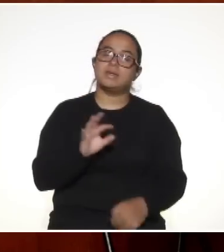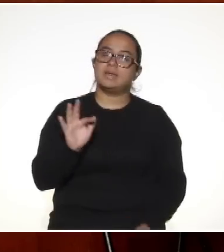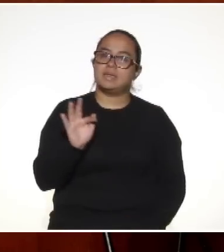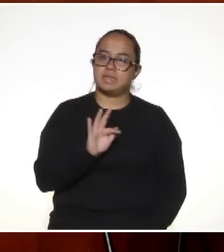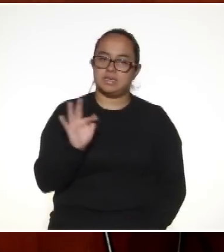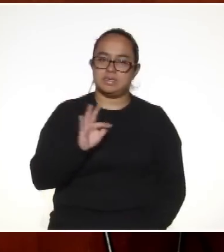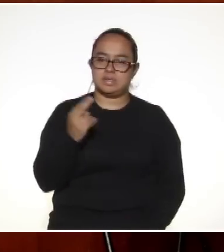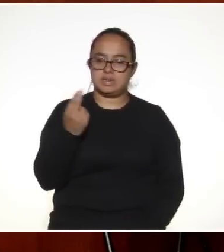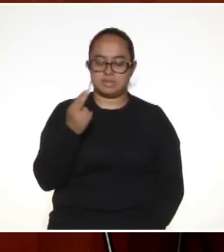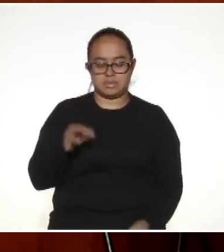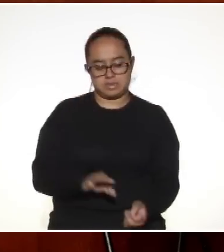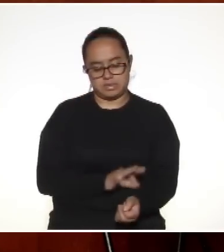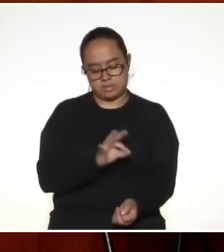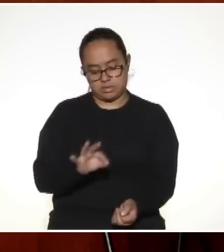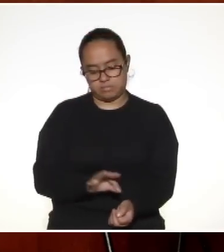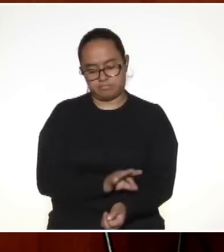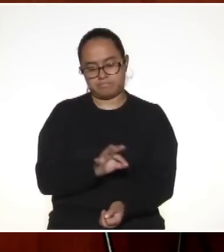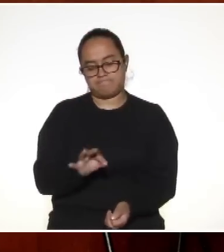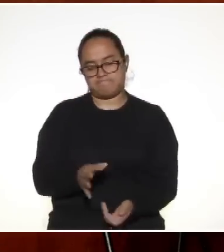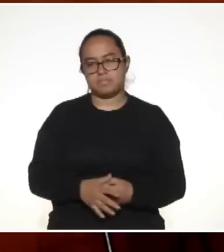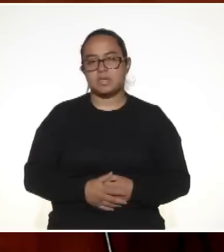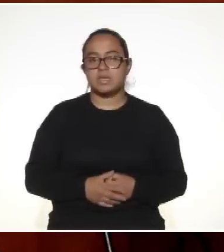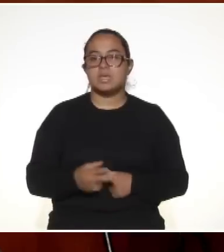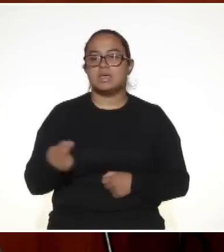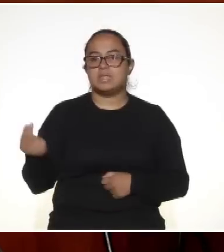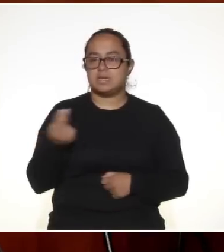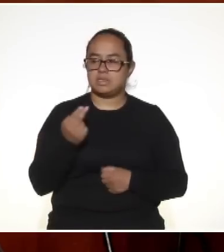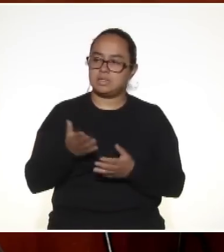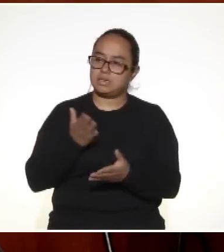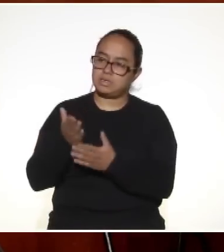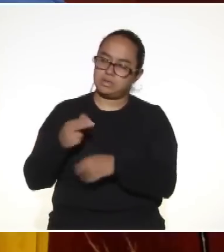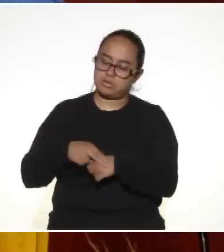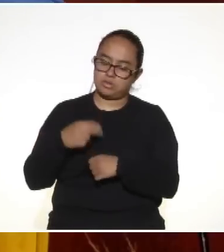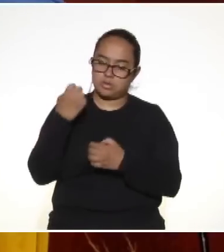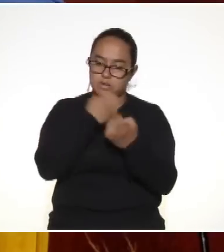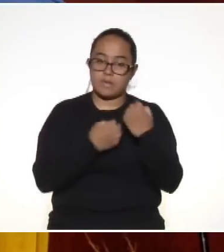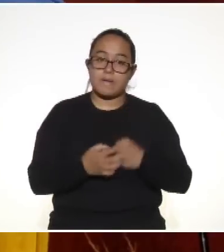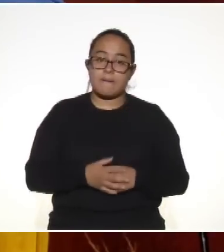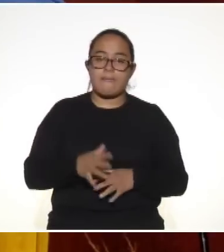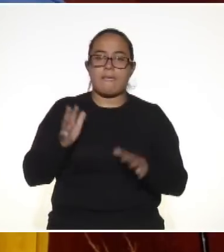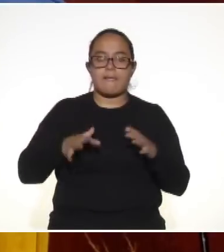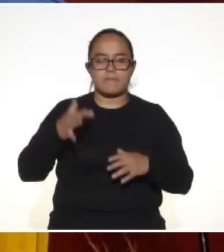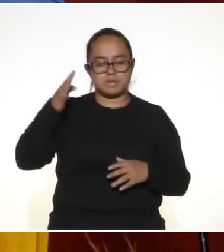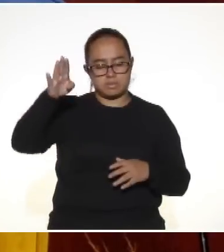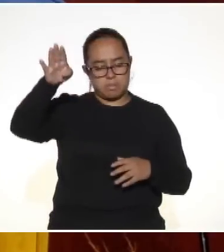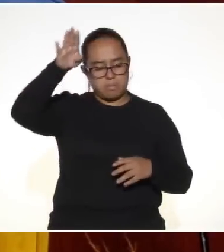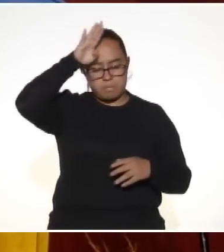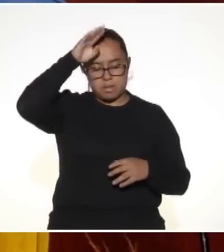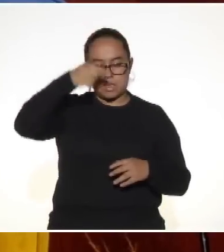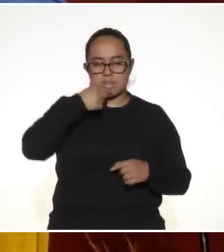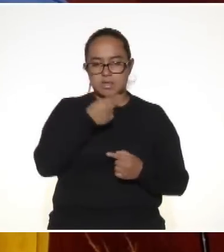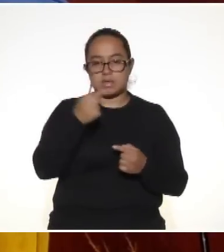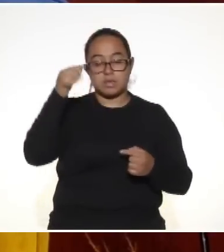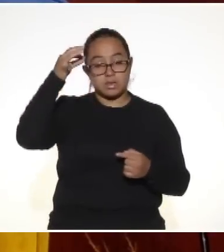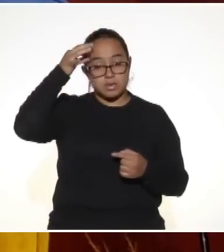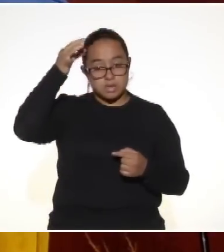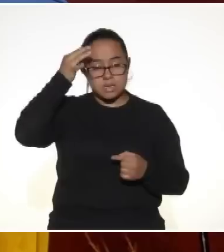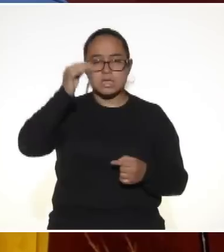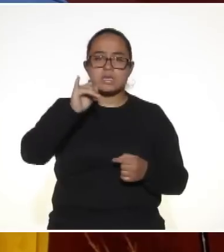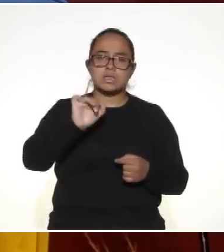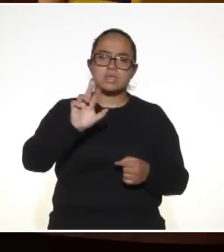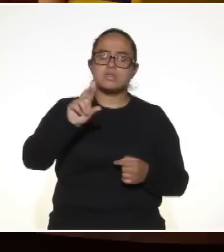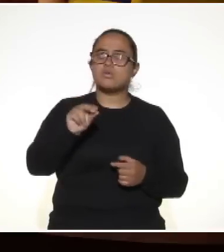que requiera sutura. Entonces, también vale la pena que lo valoremos. Ese es otro, el típico en la ceja, con los niños. ¿Cuándo suturar y cuándo